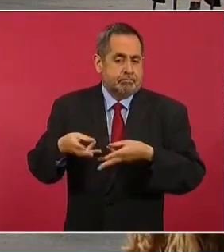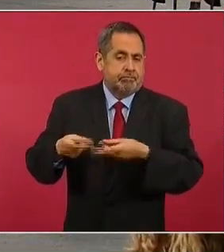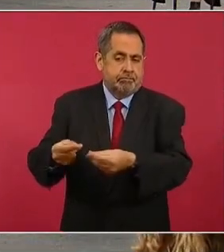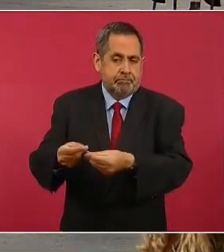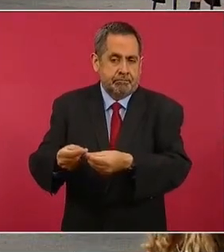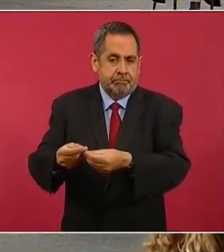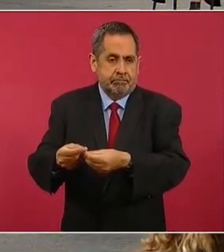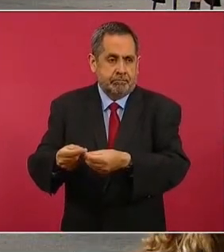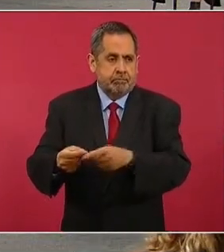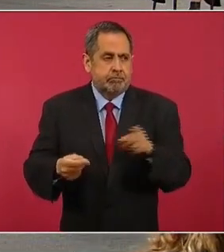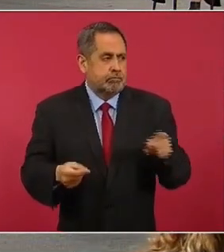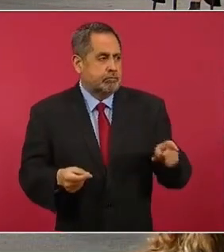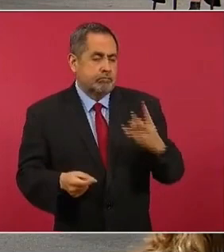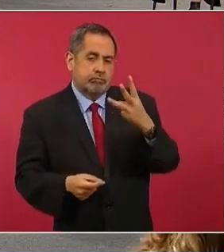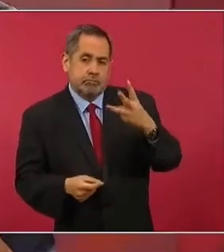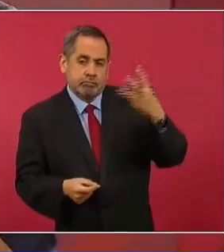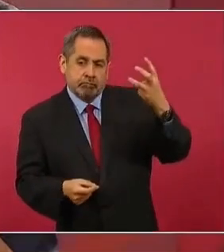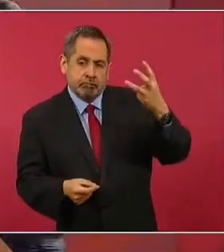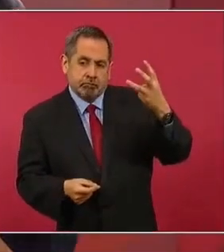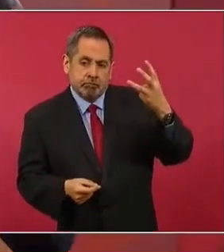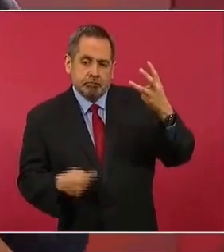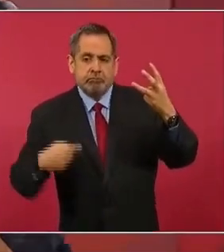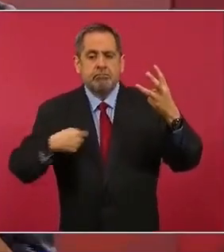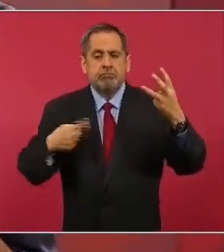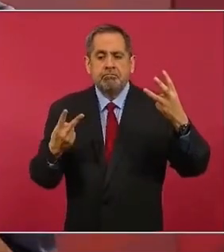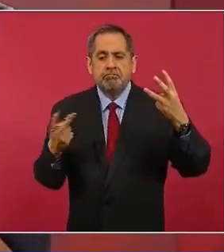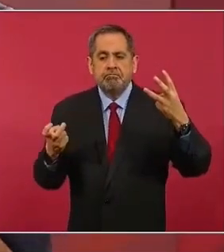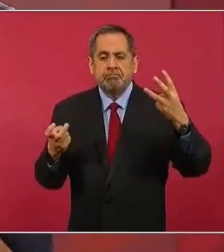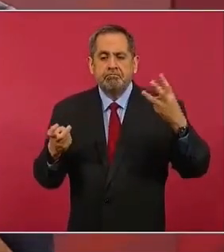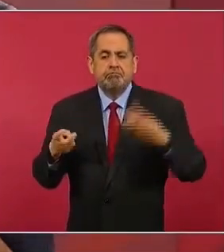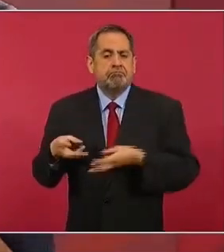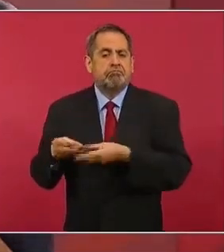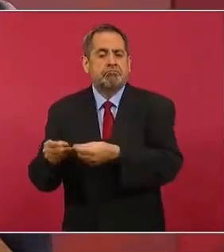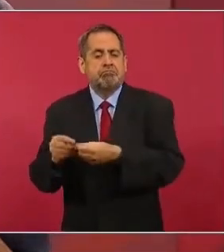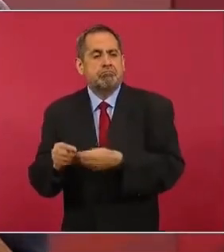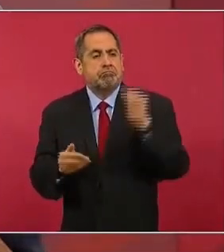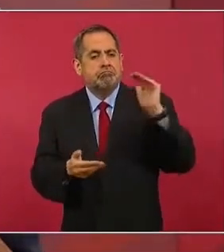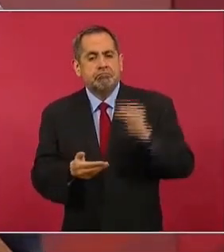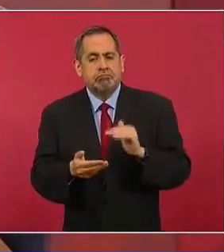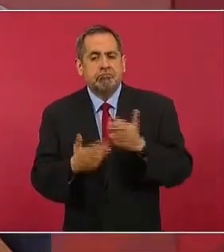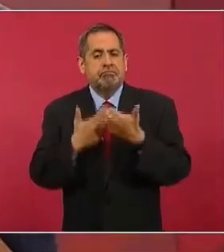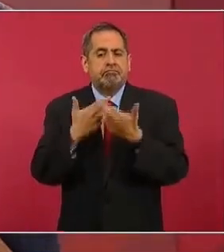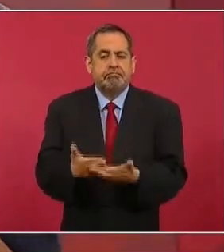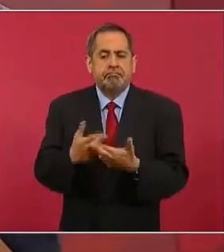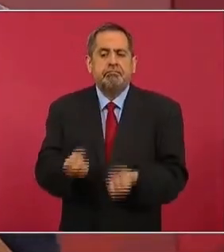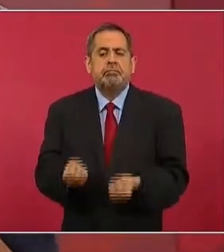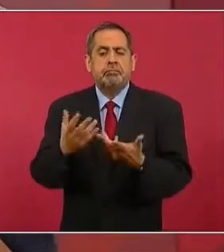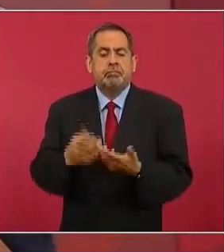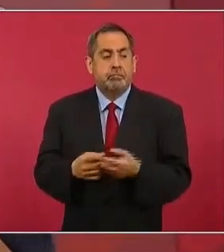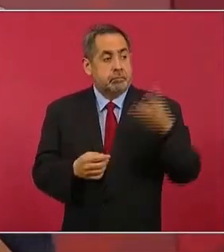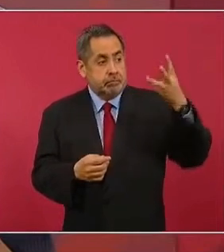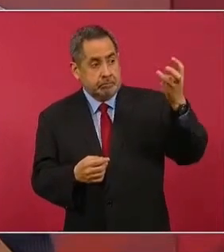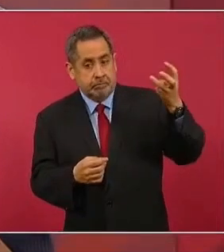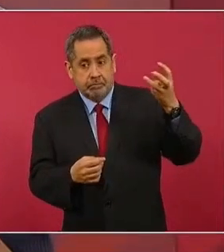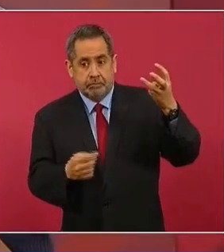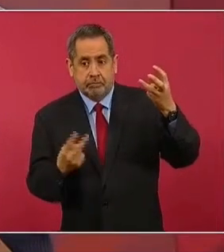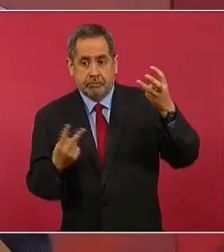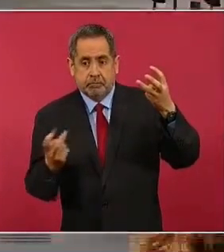para 300,000 que tenían estimado. ¿Cuánto es el ahorro? Sí,